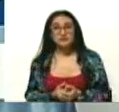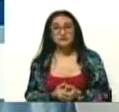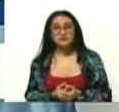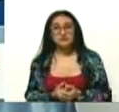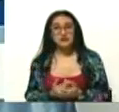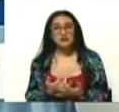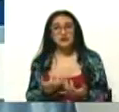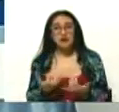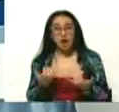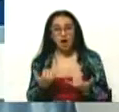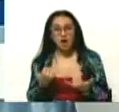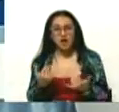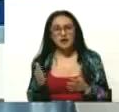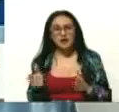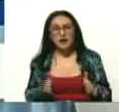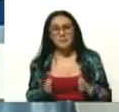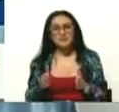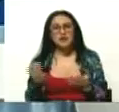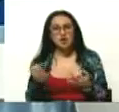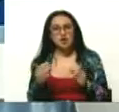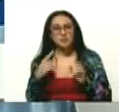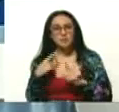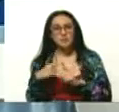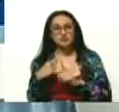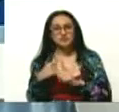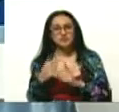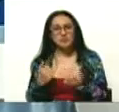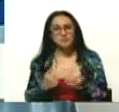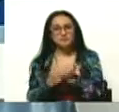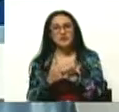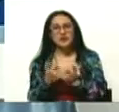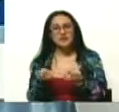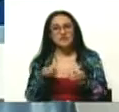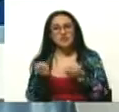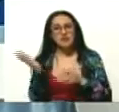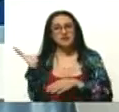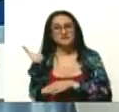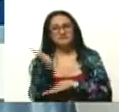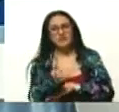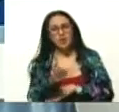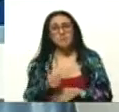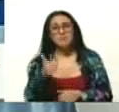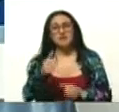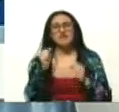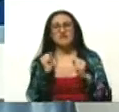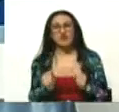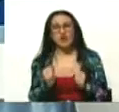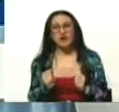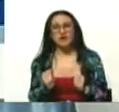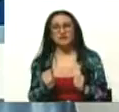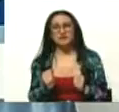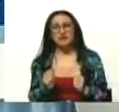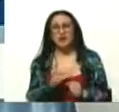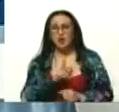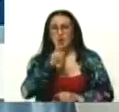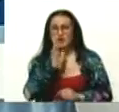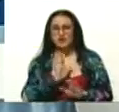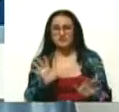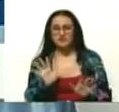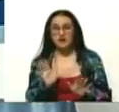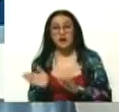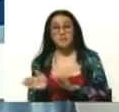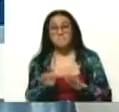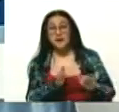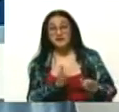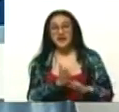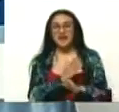estamos en el camino correcto al decidir impulsar medidas para sancionar con mayor dureza estos crímenes atroces, aparte de lo que